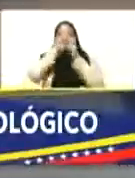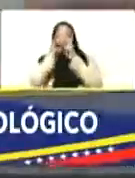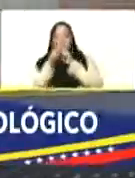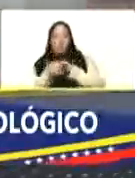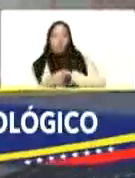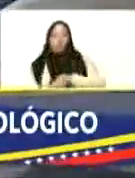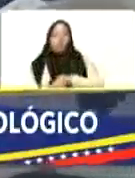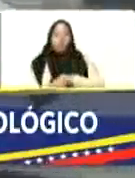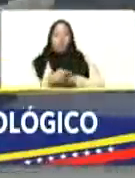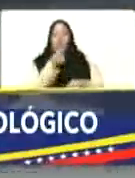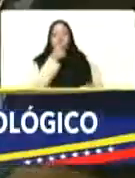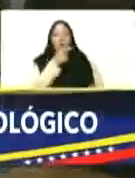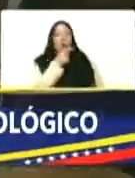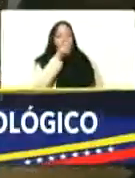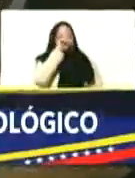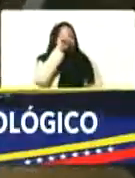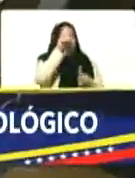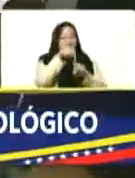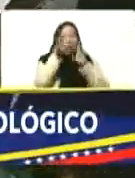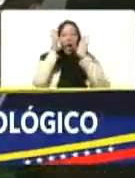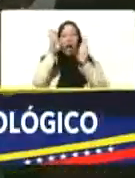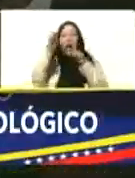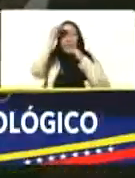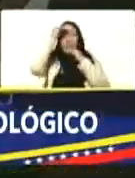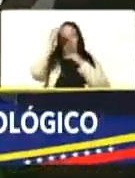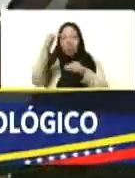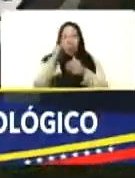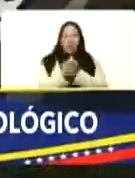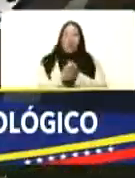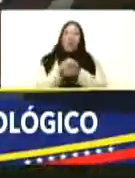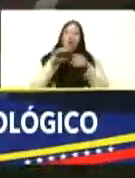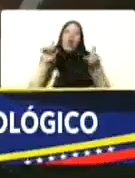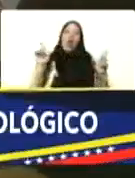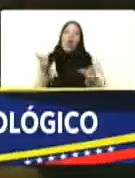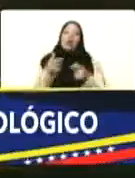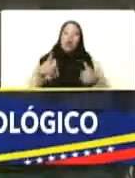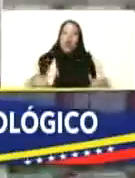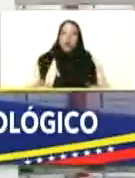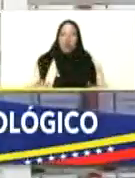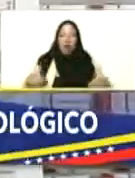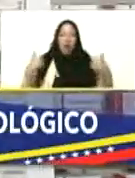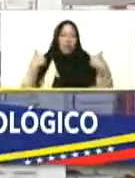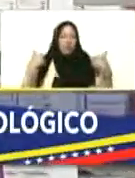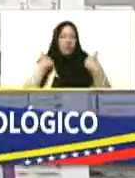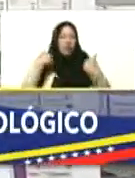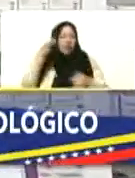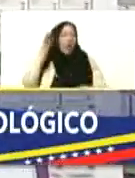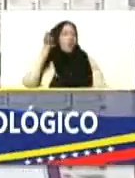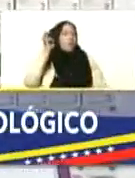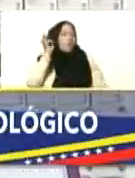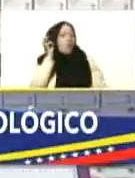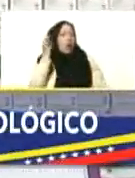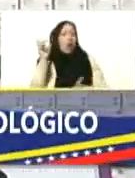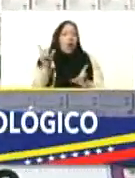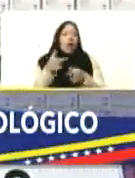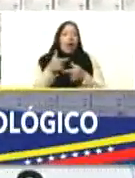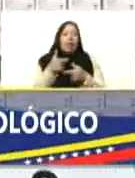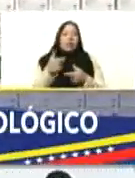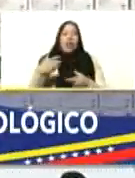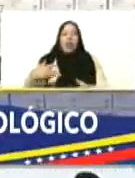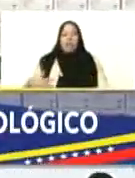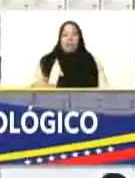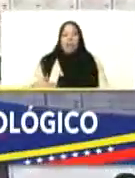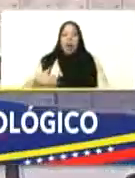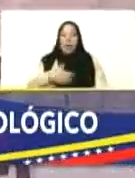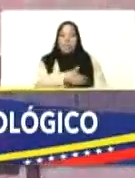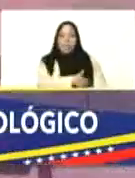costo dirigida a la atención de patologías oncológicas que afectan principalmente a la mujer, como lo es el cáncer de mama y el